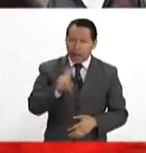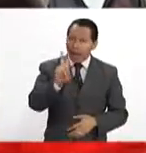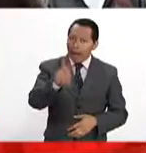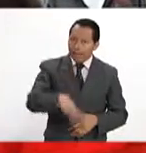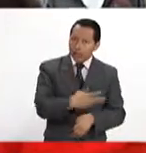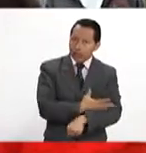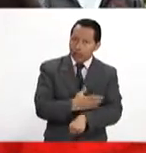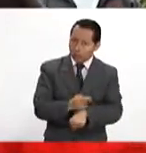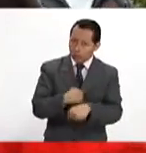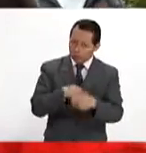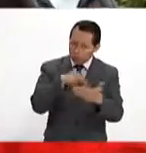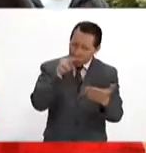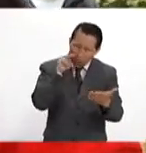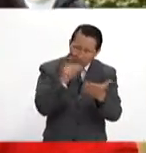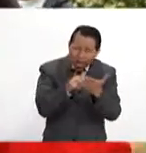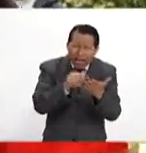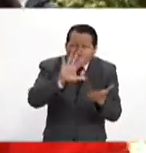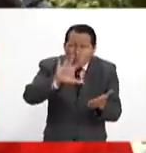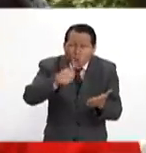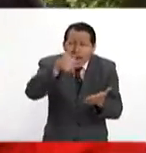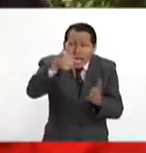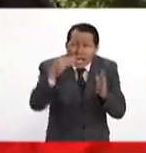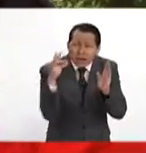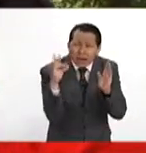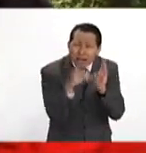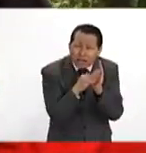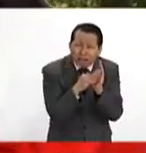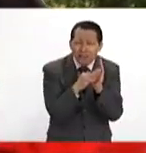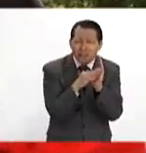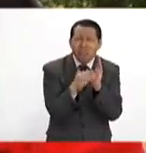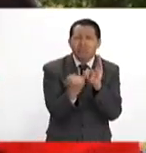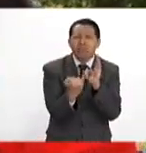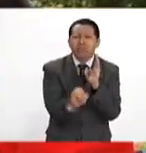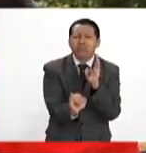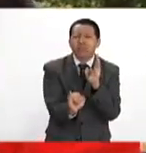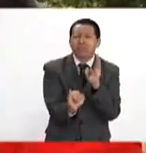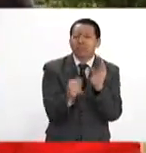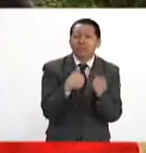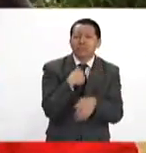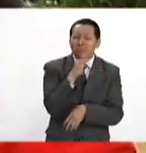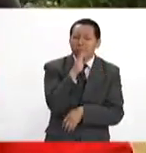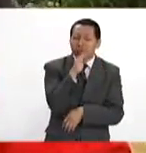vi que saqué un resultado de 56 ciertos, no me quedé